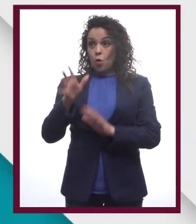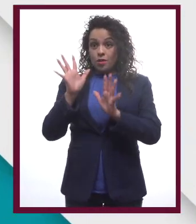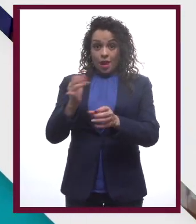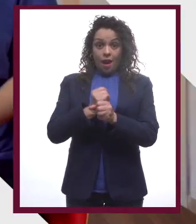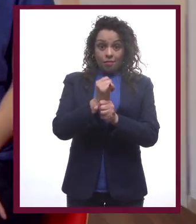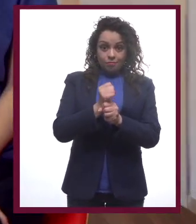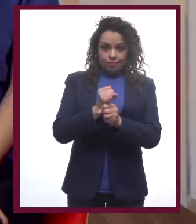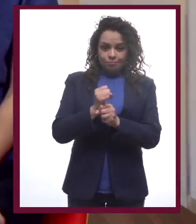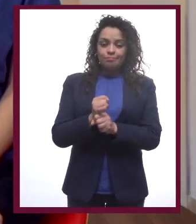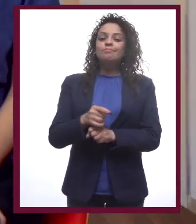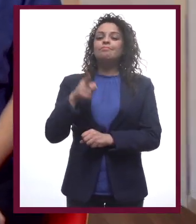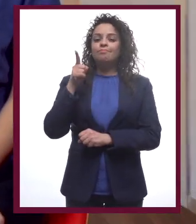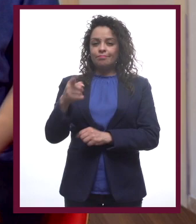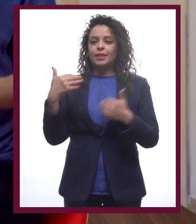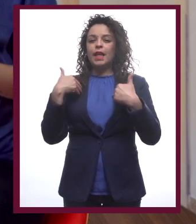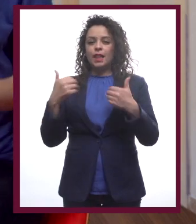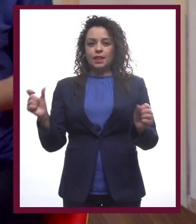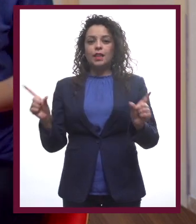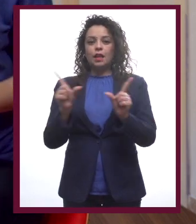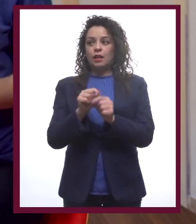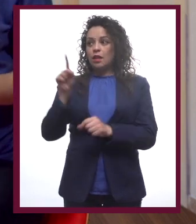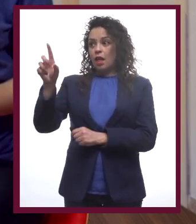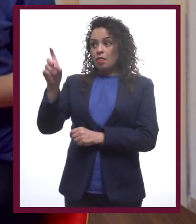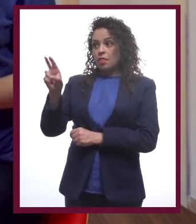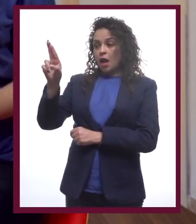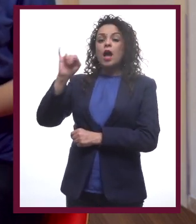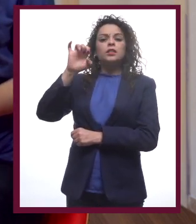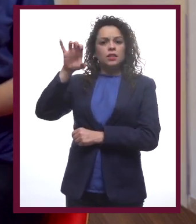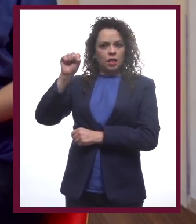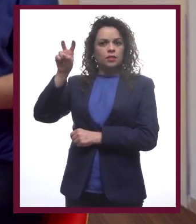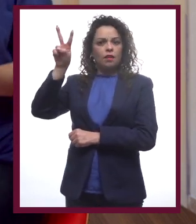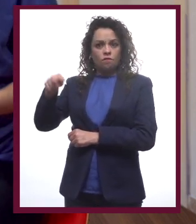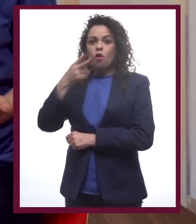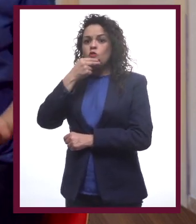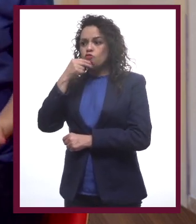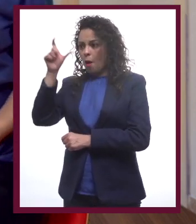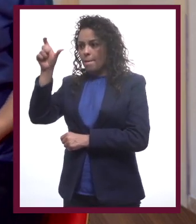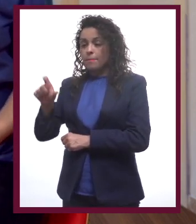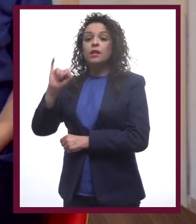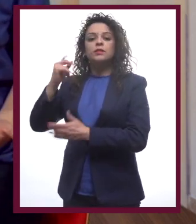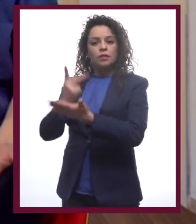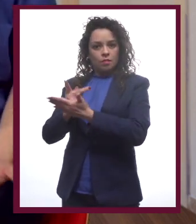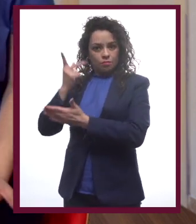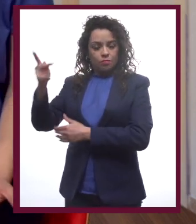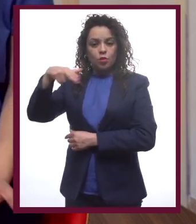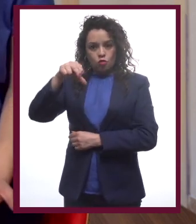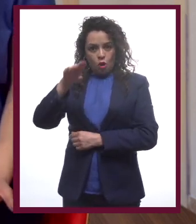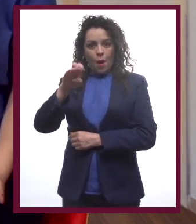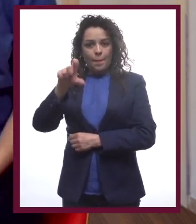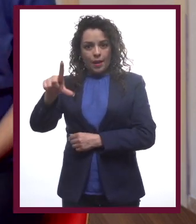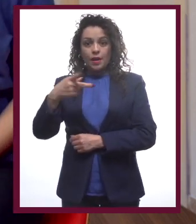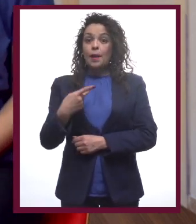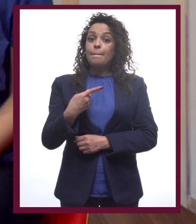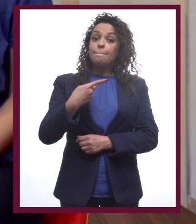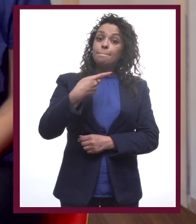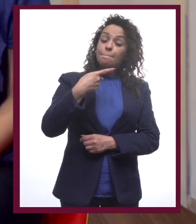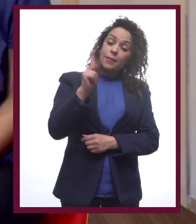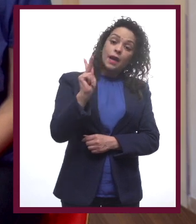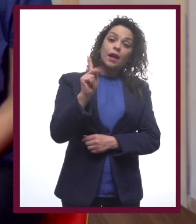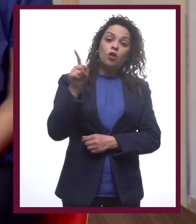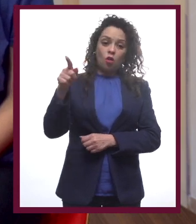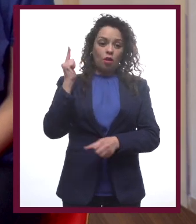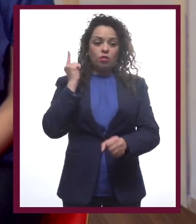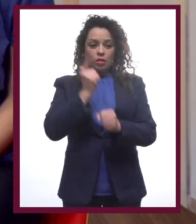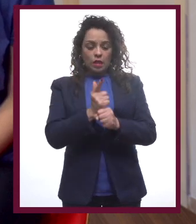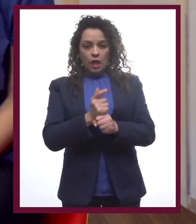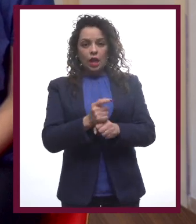Bueno, si investigaste, habrás concluido que el Dr. Onjo, claro que existe y claro que es premio Nobel. Pero